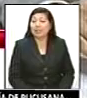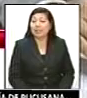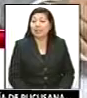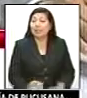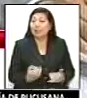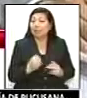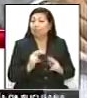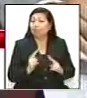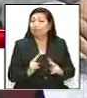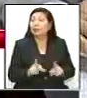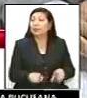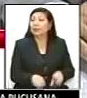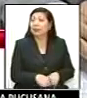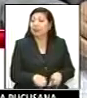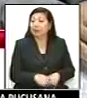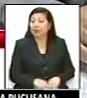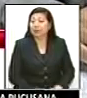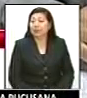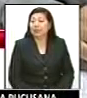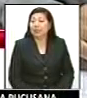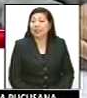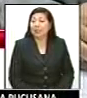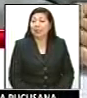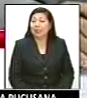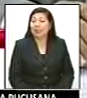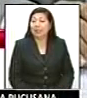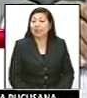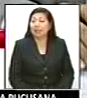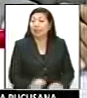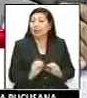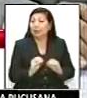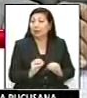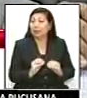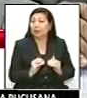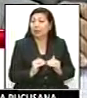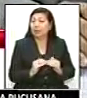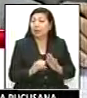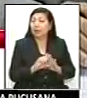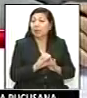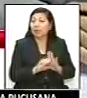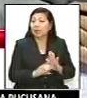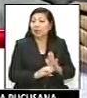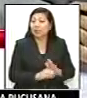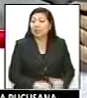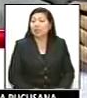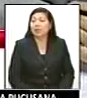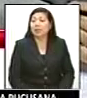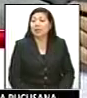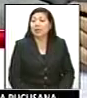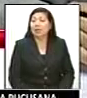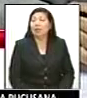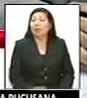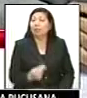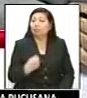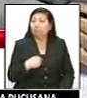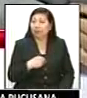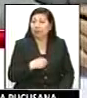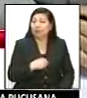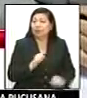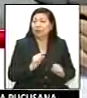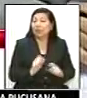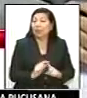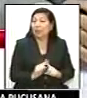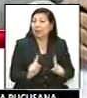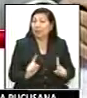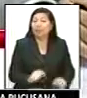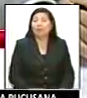desde esa perspectiva también, de un punto de vista dogmático constitucional, nosotros hacemos la